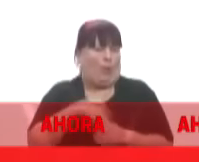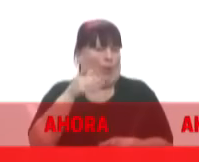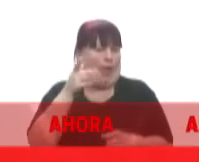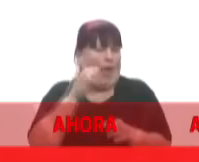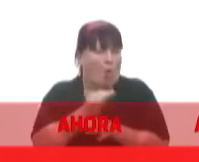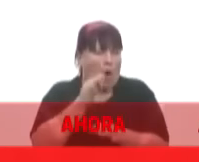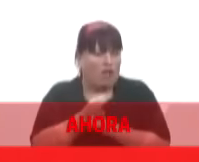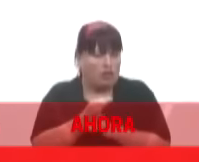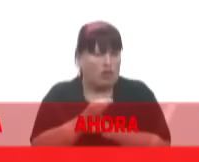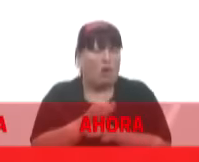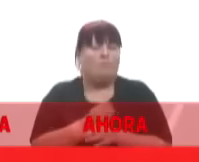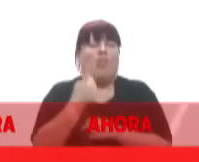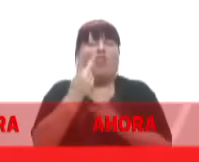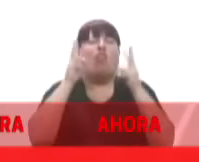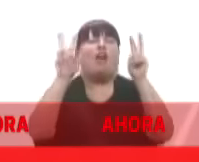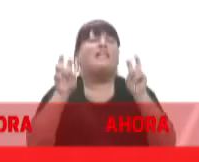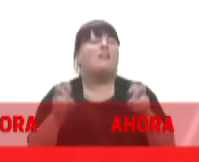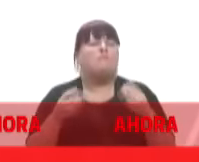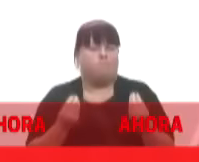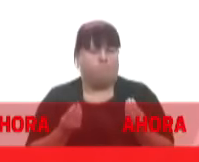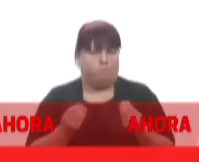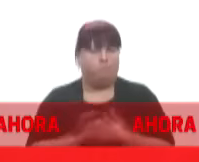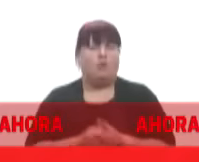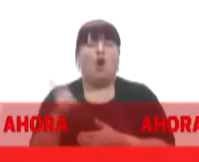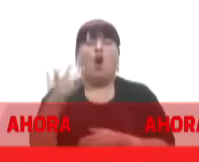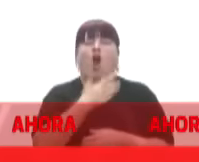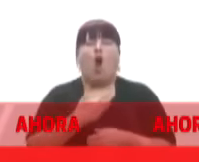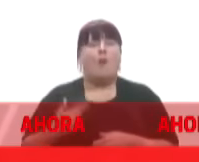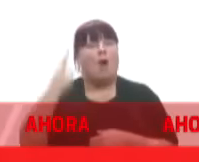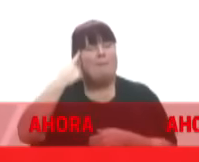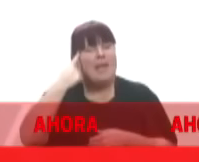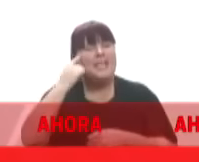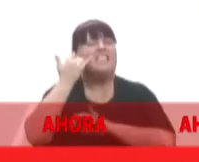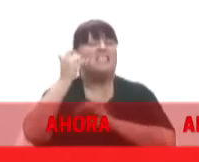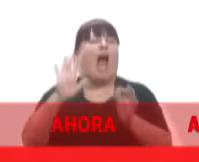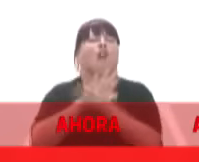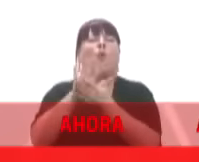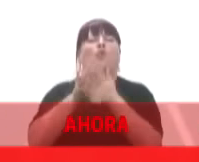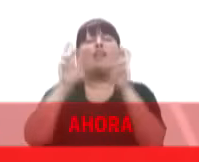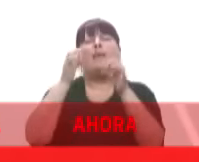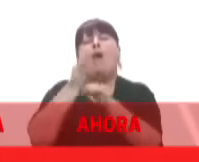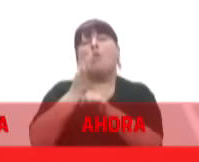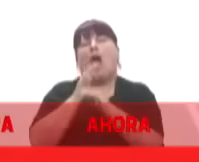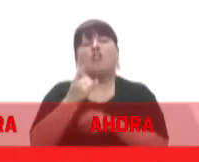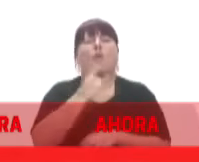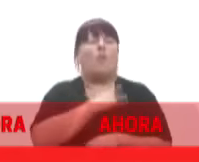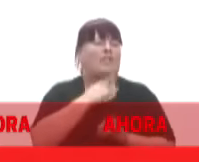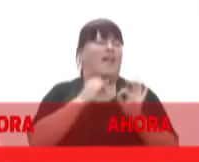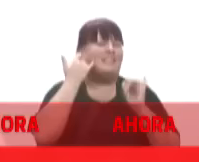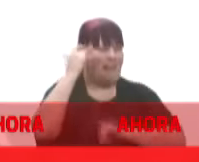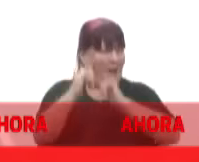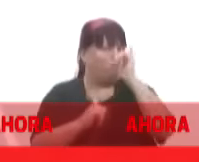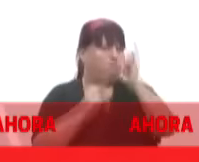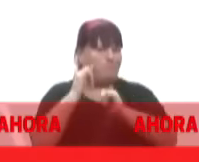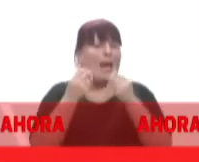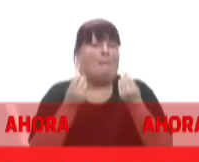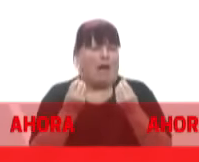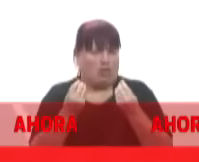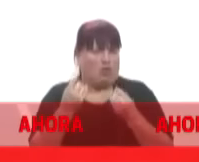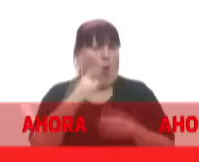es lo que hacen estos dos títulos? El gobierno piensa que resolvió el problema educativo, el problema universitario, y ya expliqué qué es lo que pasó.